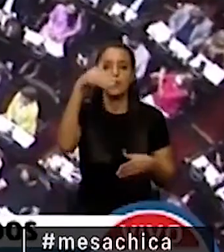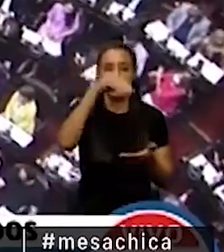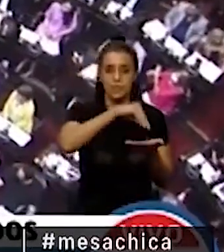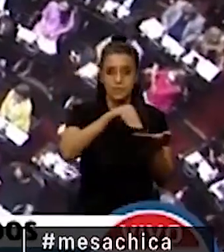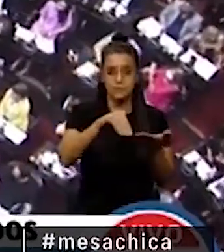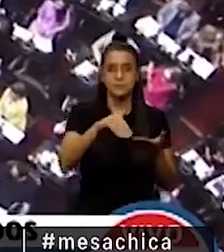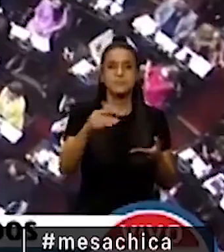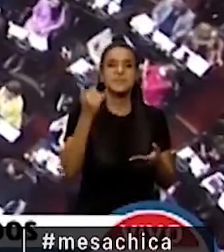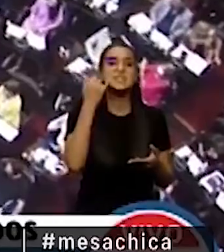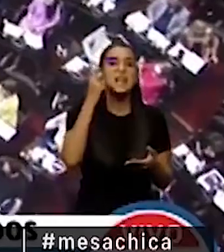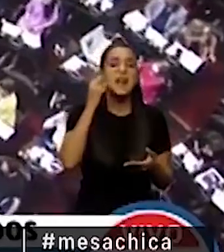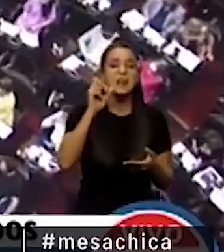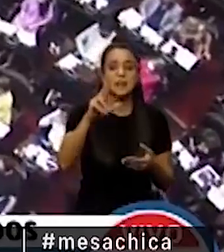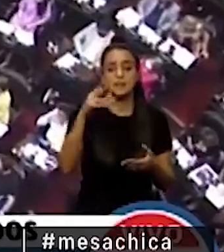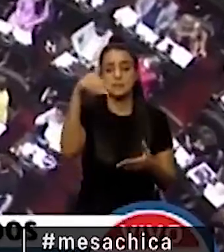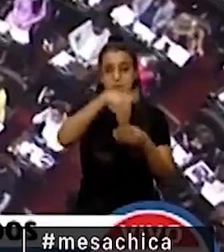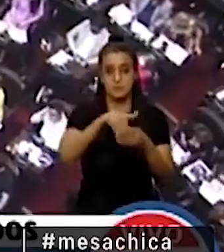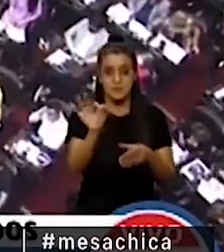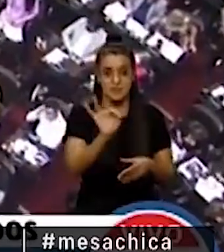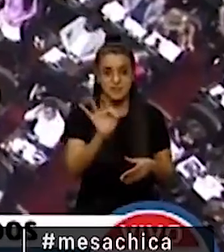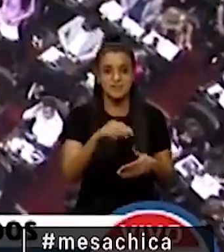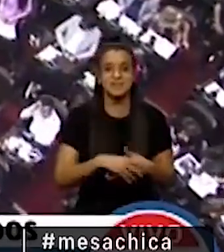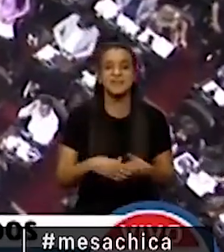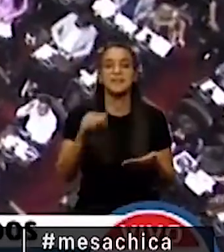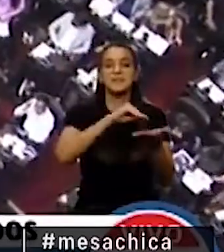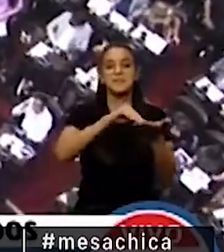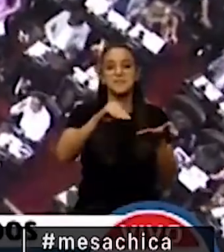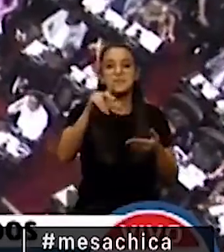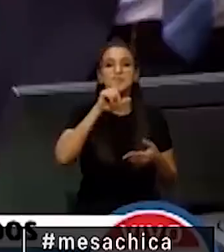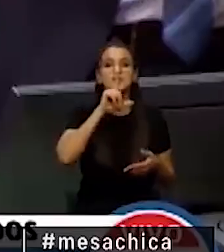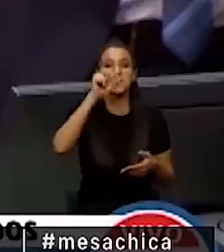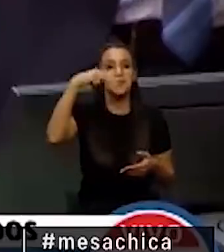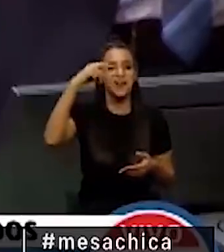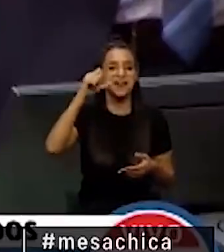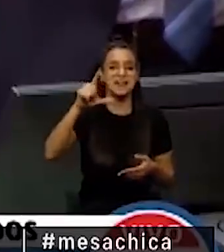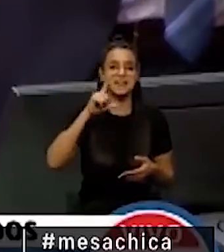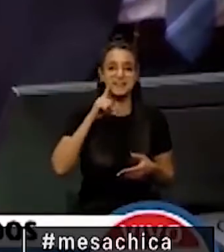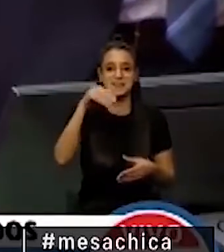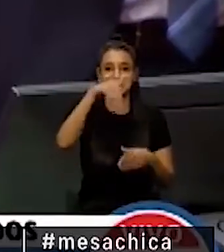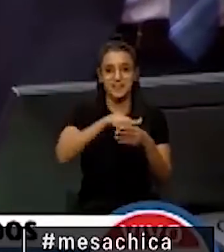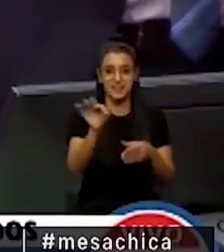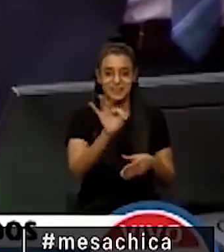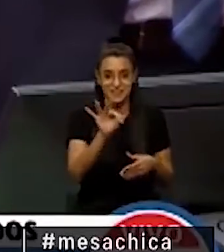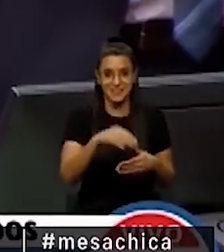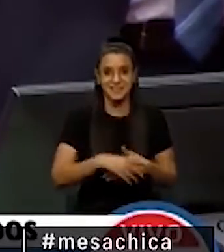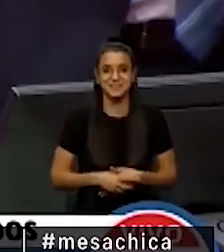Diputado Schleret, es abstención. Y diputado Tonelli, es abstención.